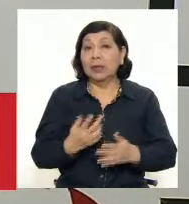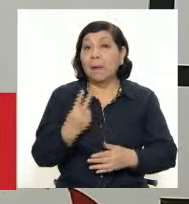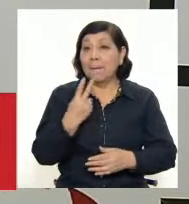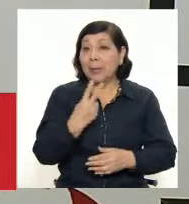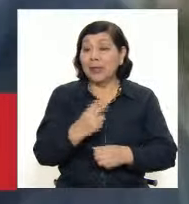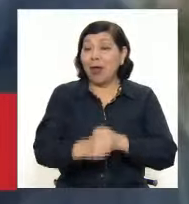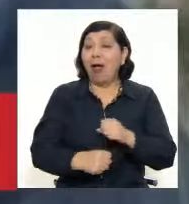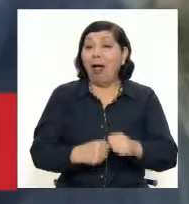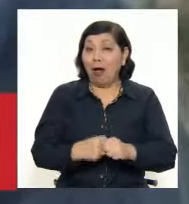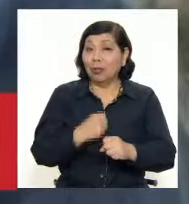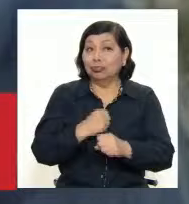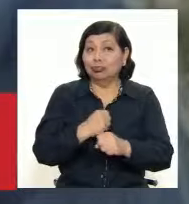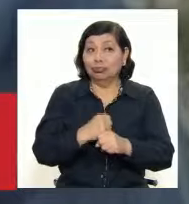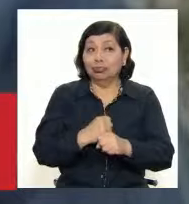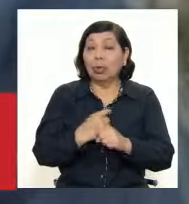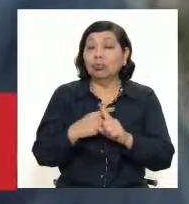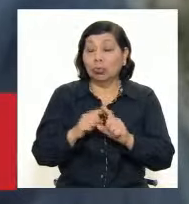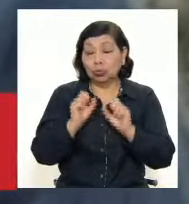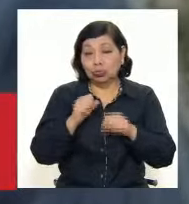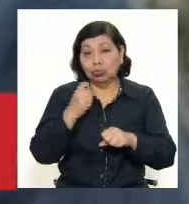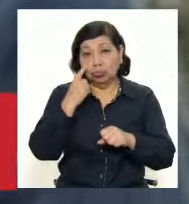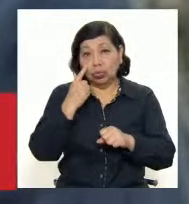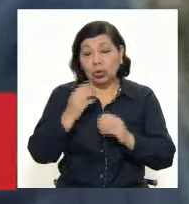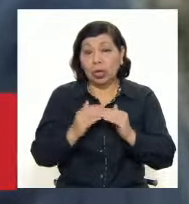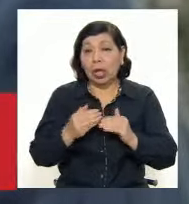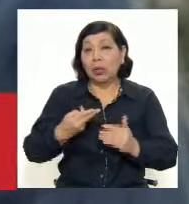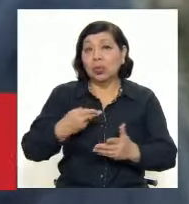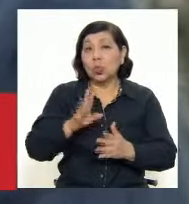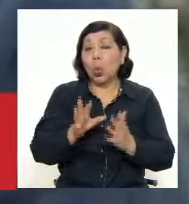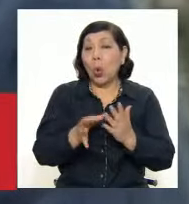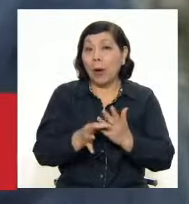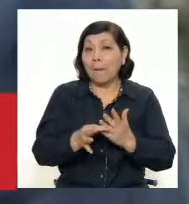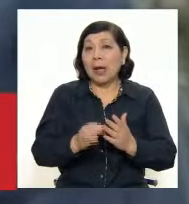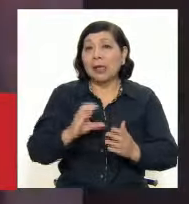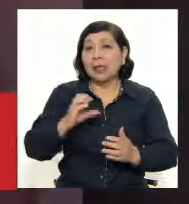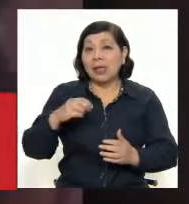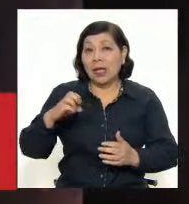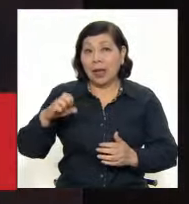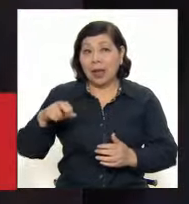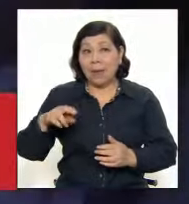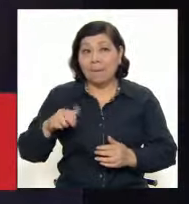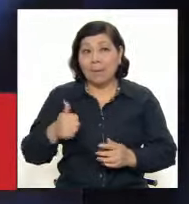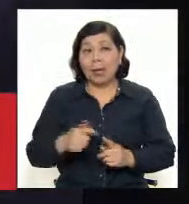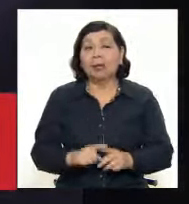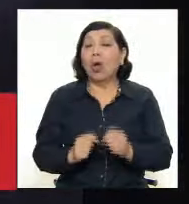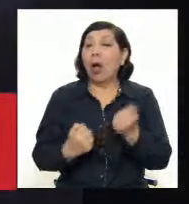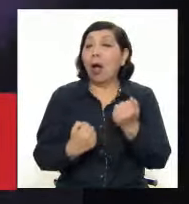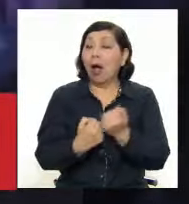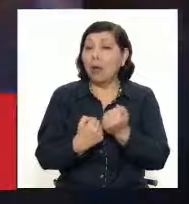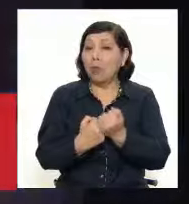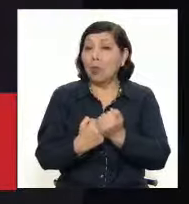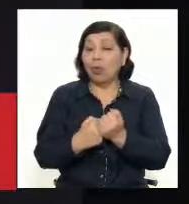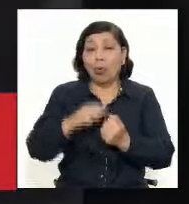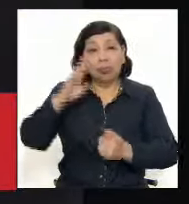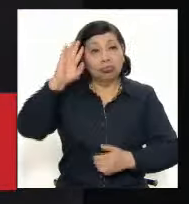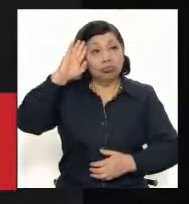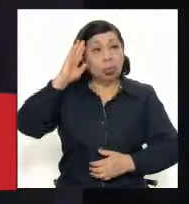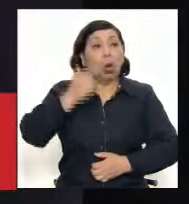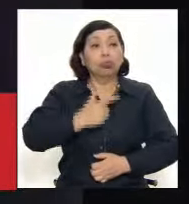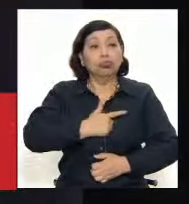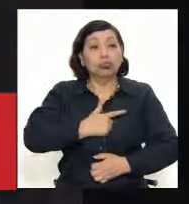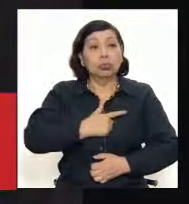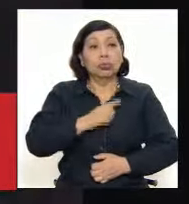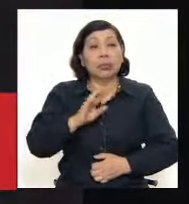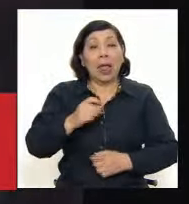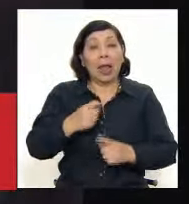22 años trabajó para que se reconozca el acto Heroico de su esposo en el cepa destacó el apoyo que recibían las fuerzas armadas por